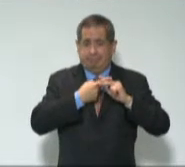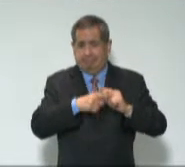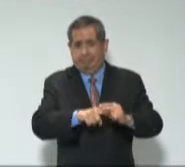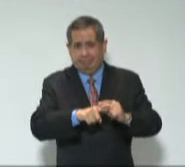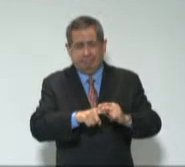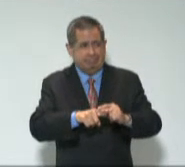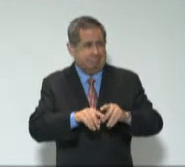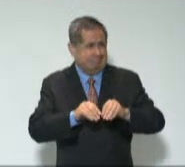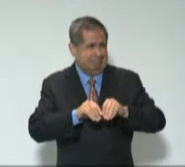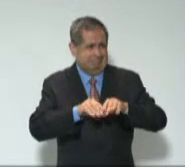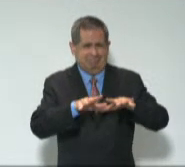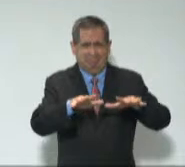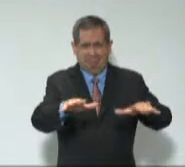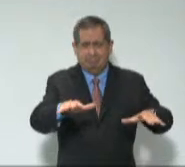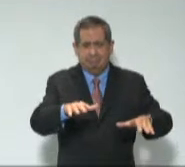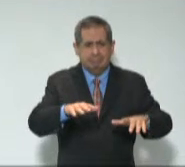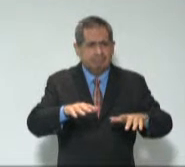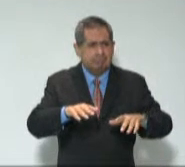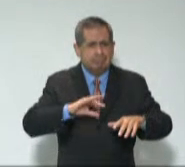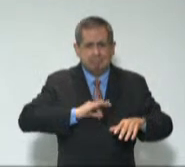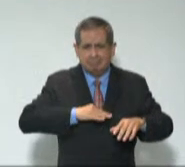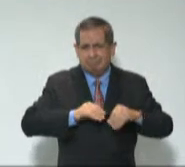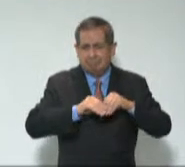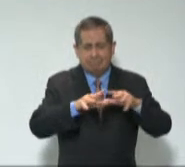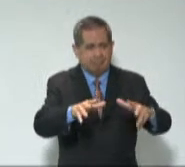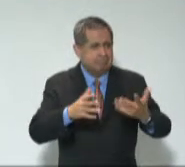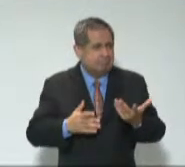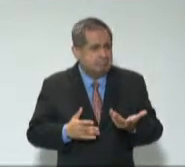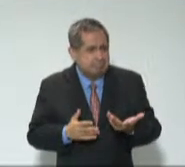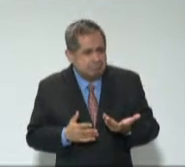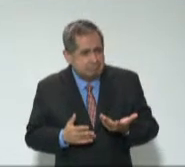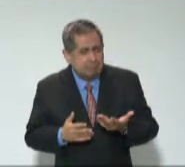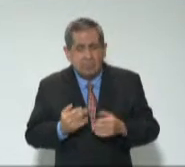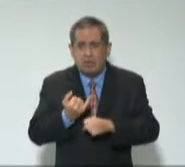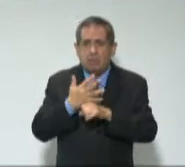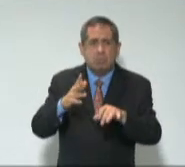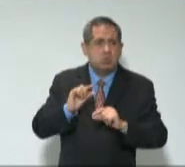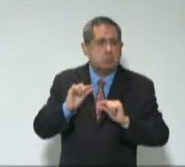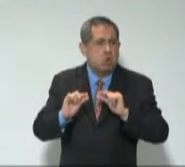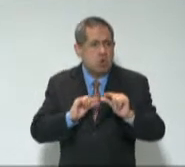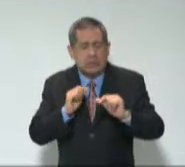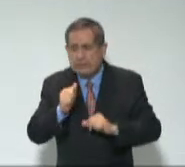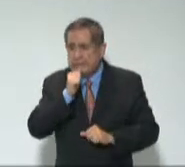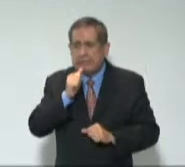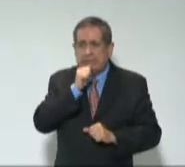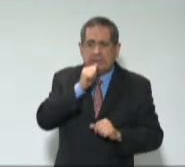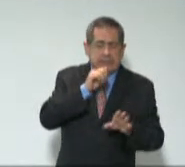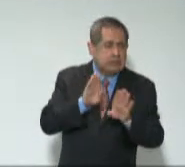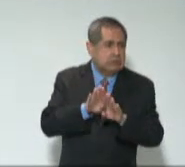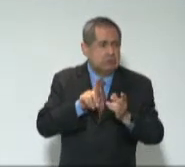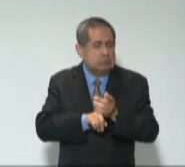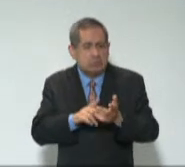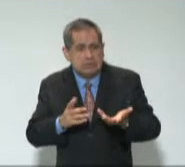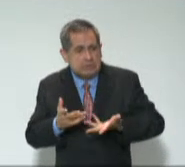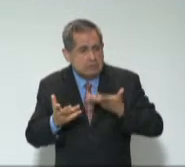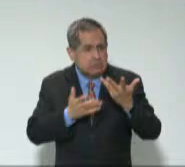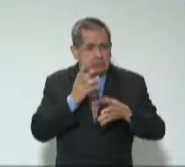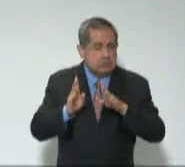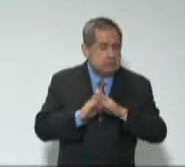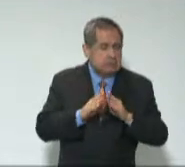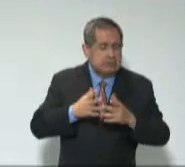Por lo general entramos con baja disponibilidad de información con poco conocimiento al respecto y muchas